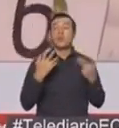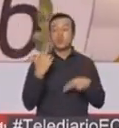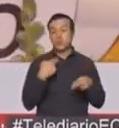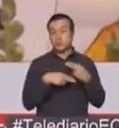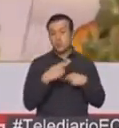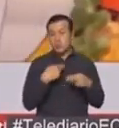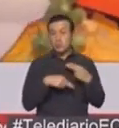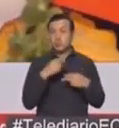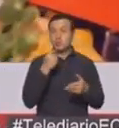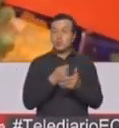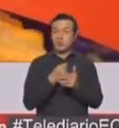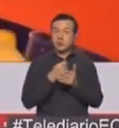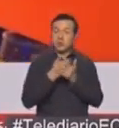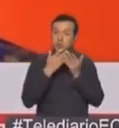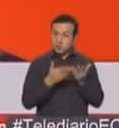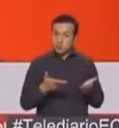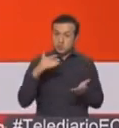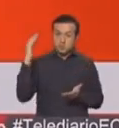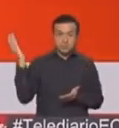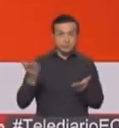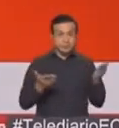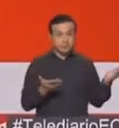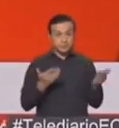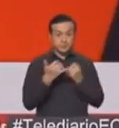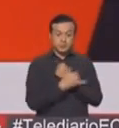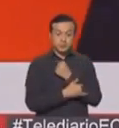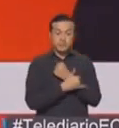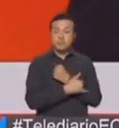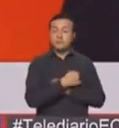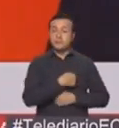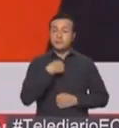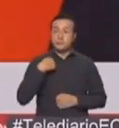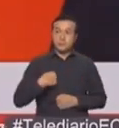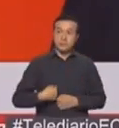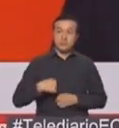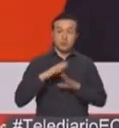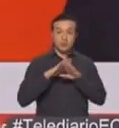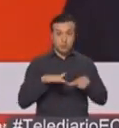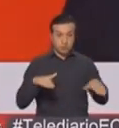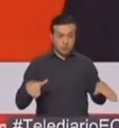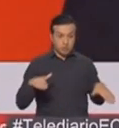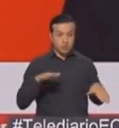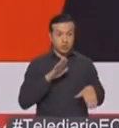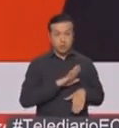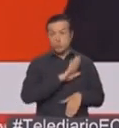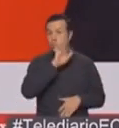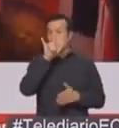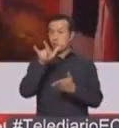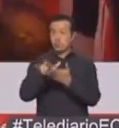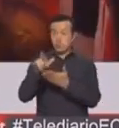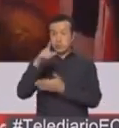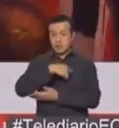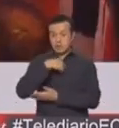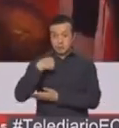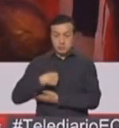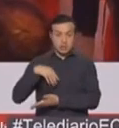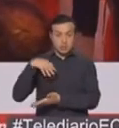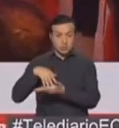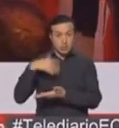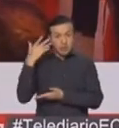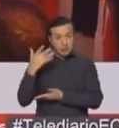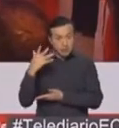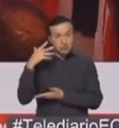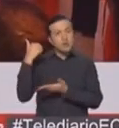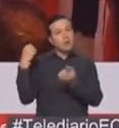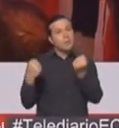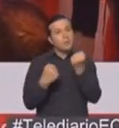de importaciones o exportaciones. Para China, la preparación de estudiantes ecuatorianos en su territorio es una señal de un intercambio que nutre